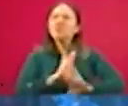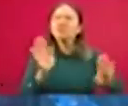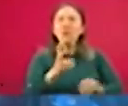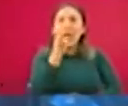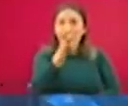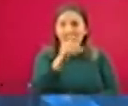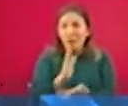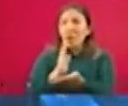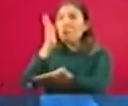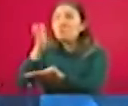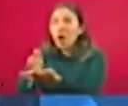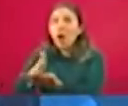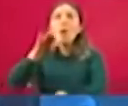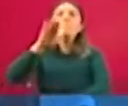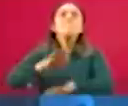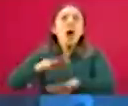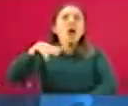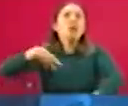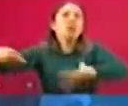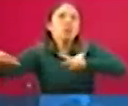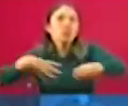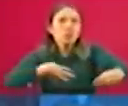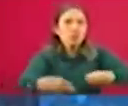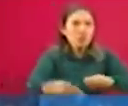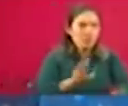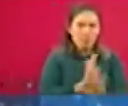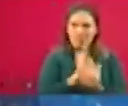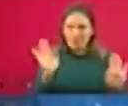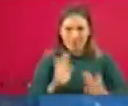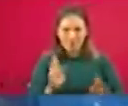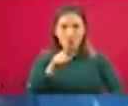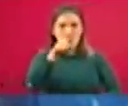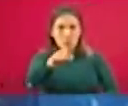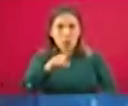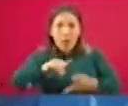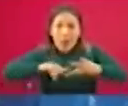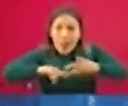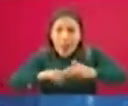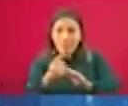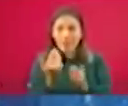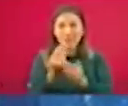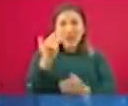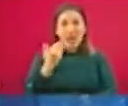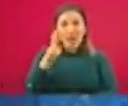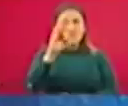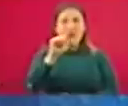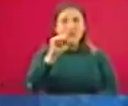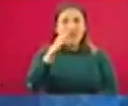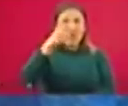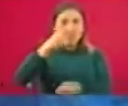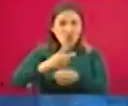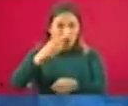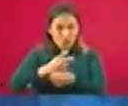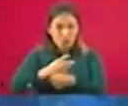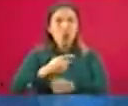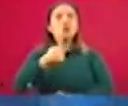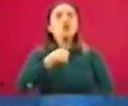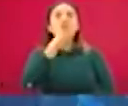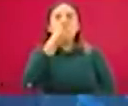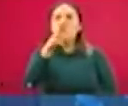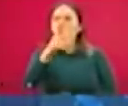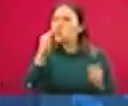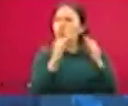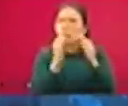disposición exactamente la información que tiene el gobierno federal. Y también no perder de vista, y lo hemos aclarado en innumerables